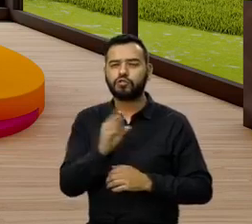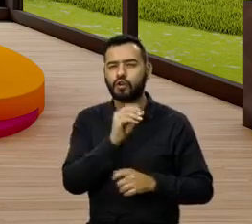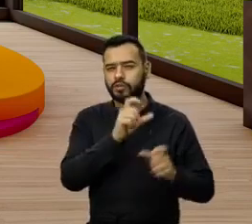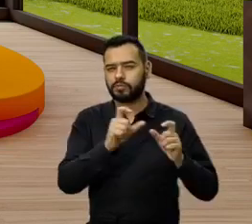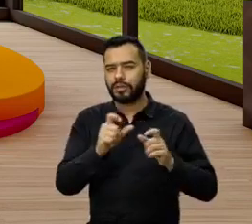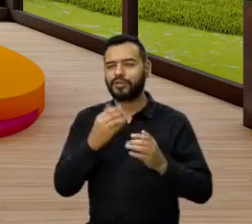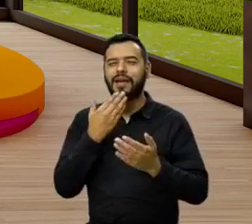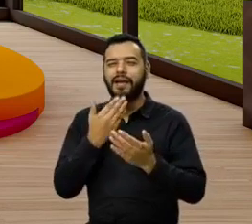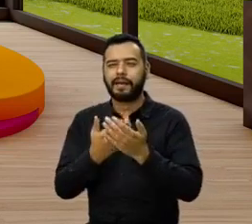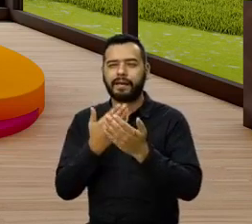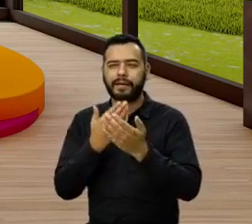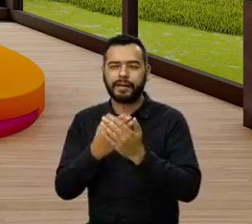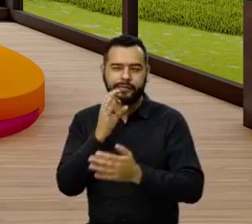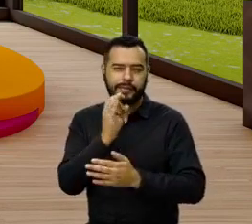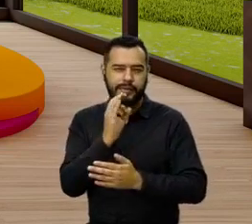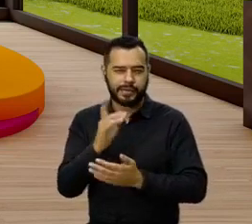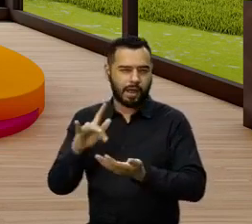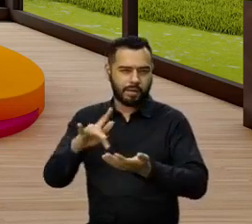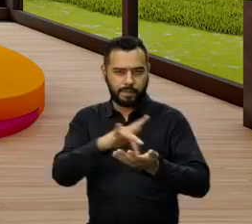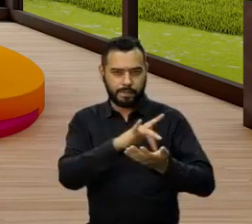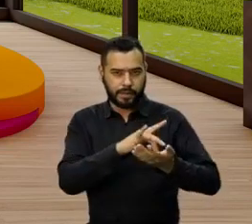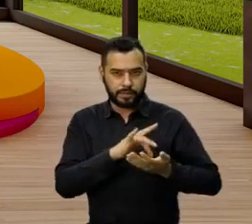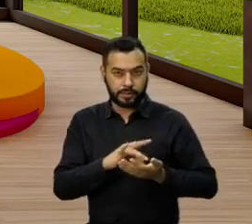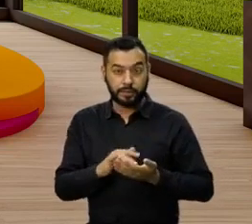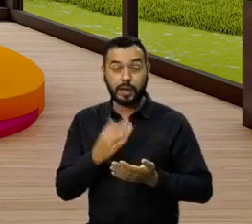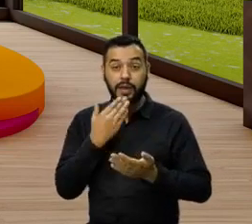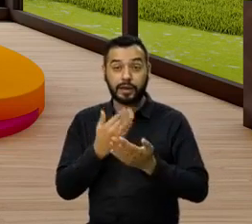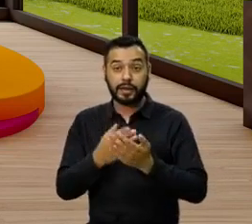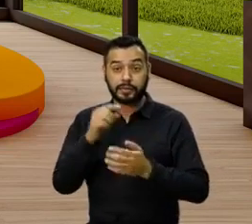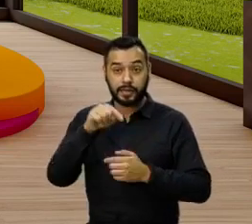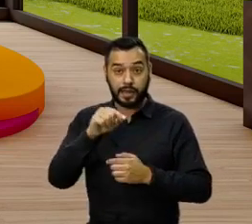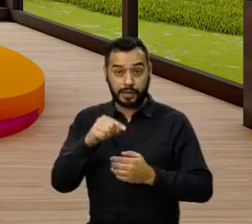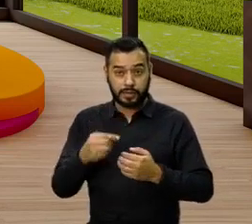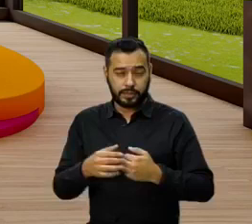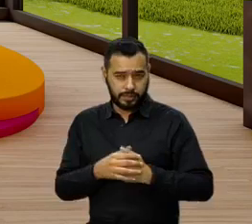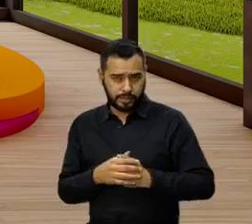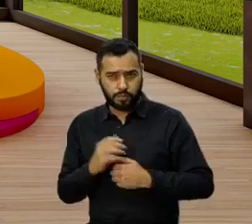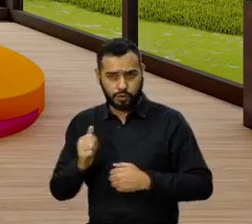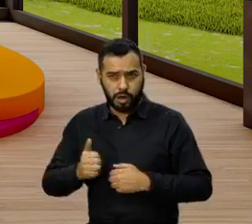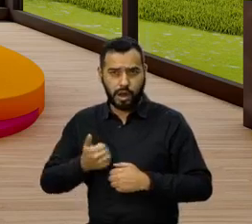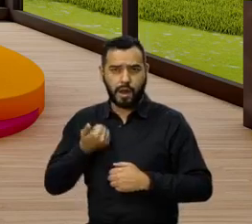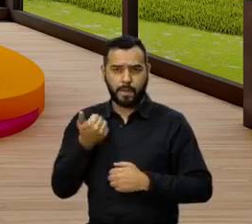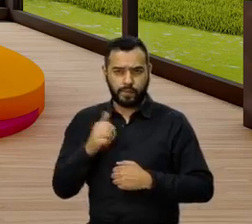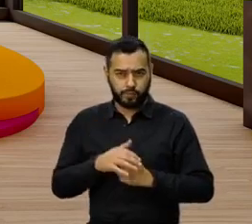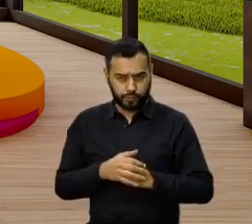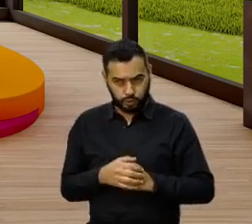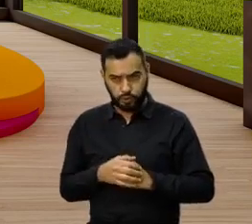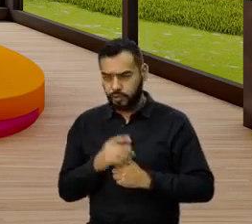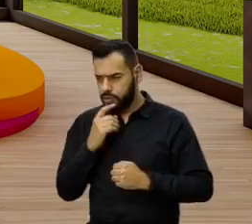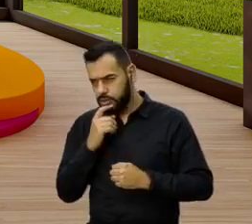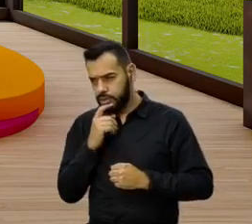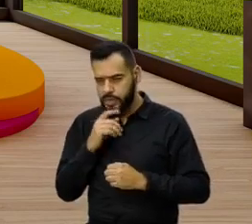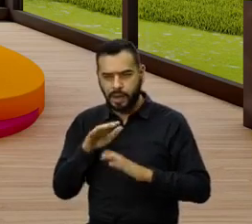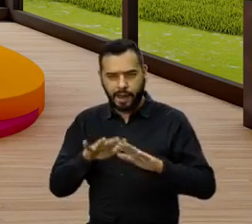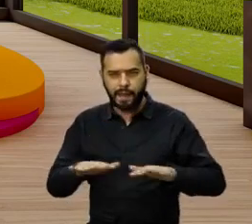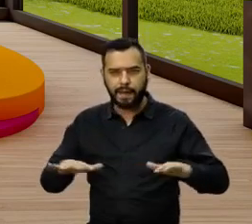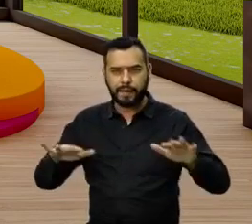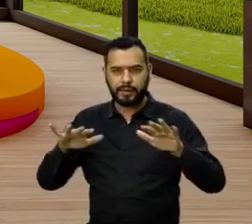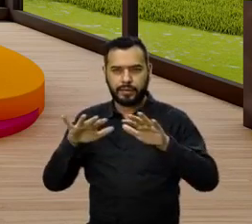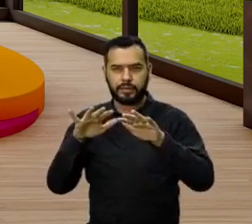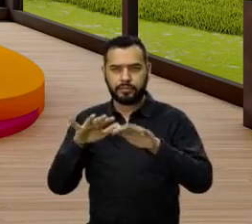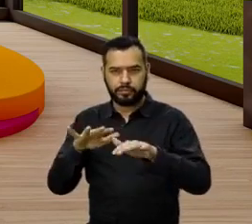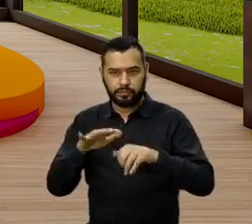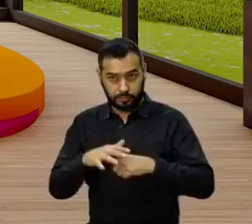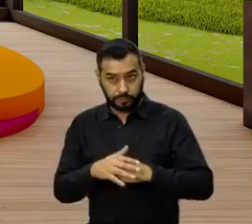ustedes gracias siempre por participar gracias por estar aquí conectados por aprovechar y por disfrutar este tipo de espacios pero